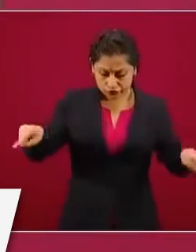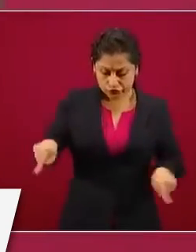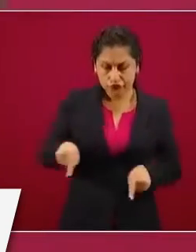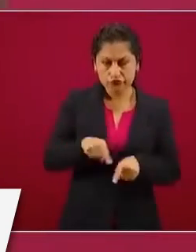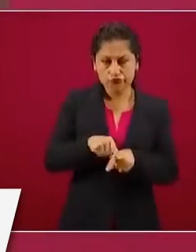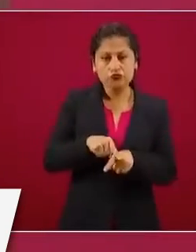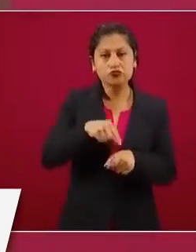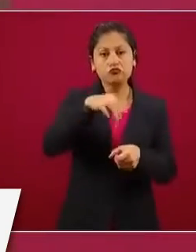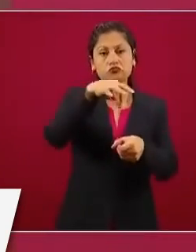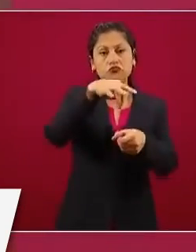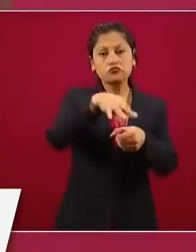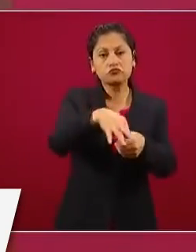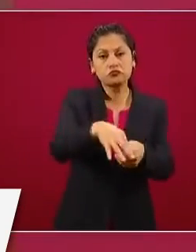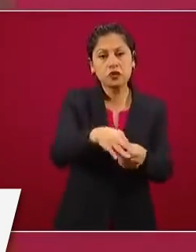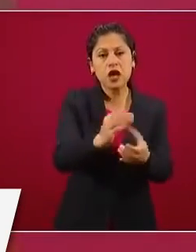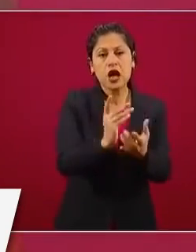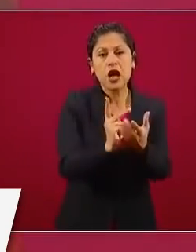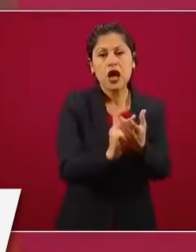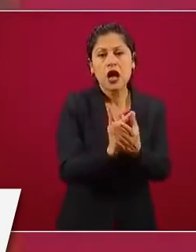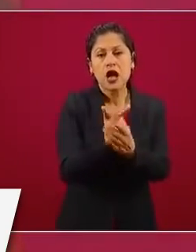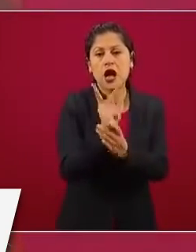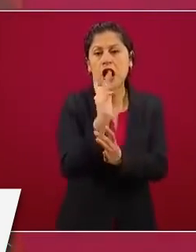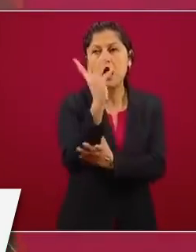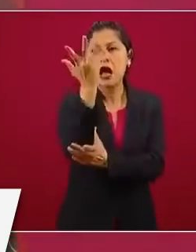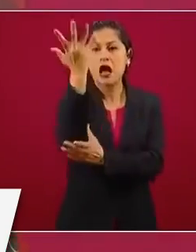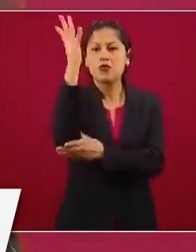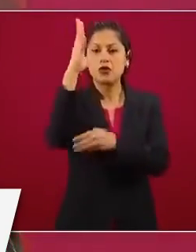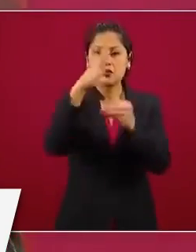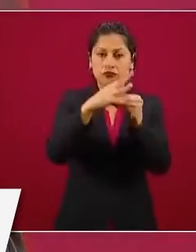frutales y maderables, en ningún lugar del mundo.